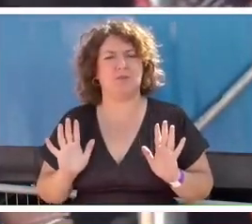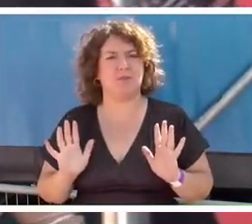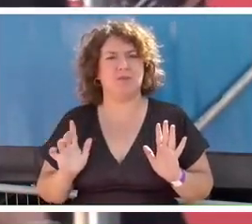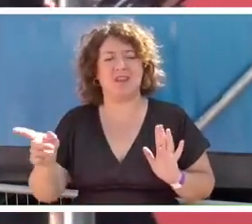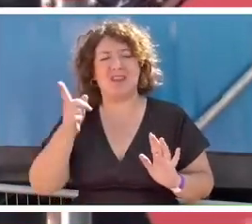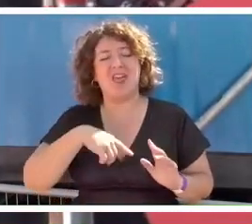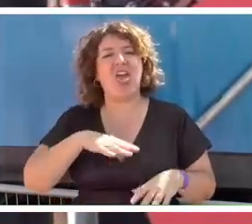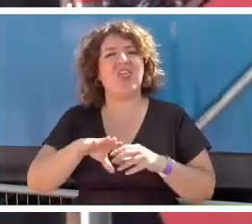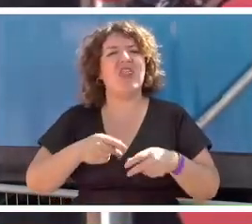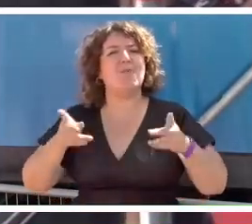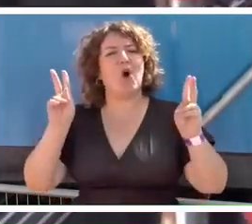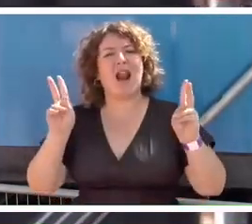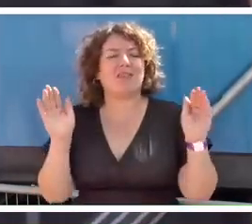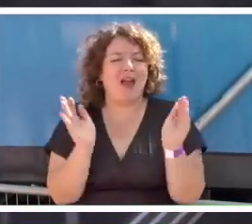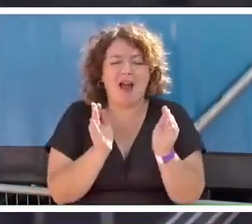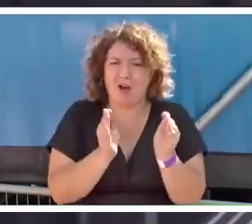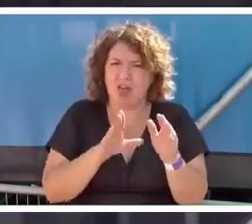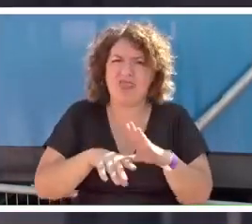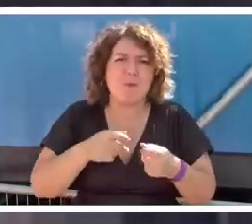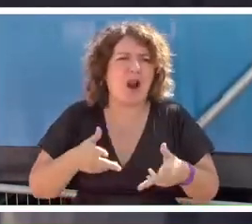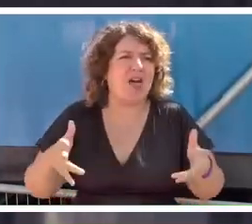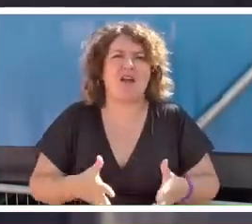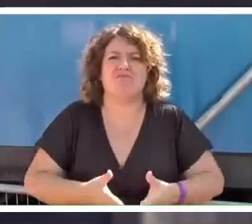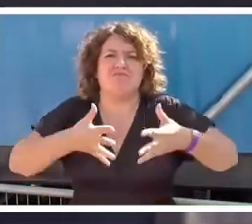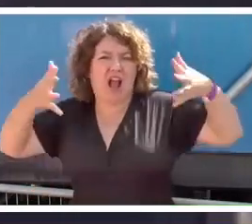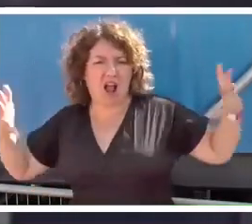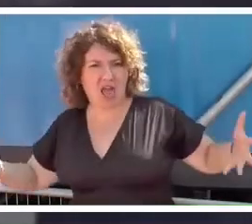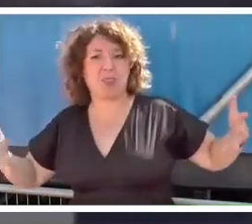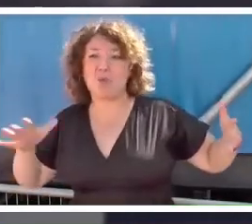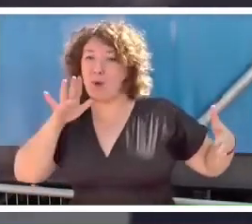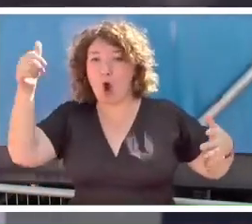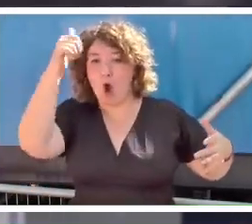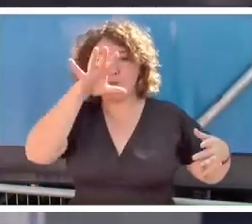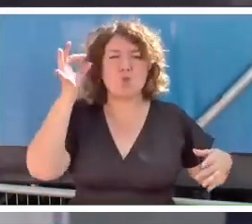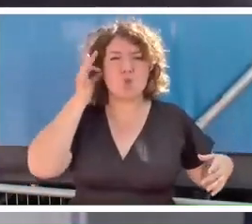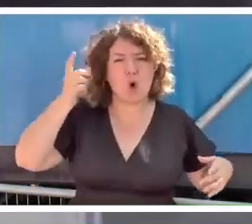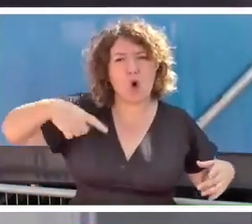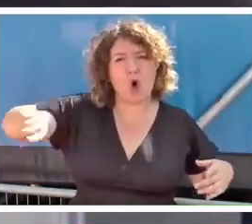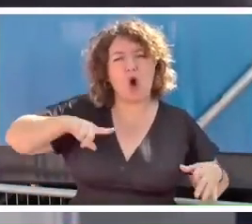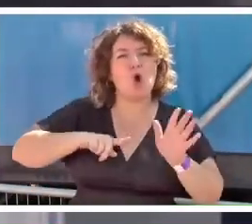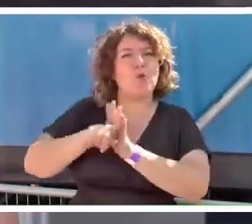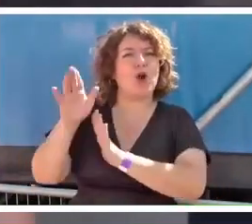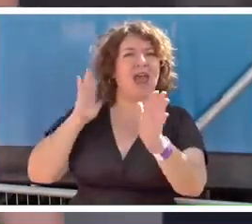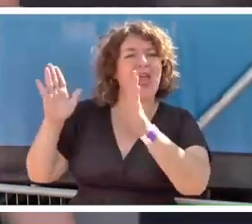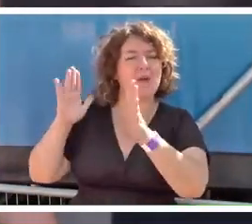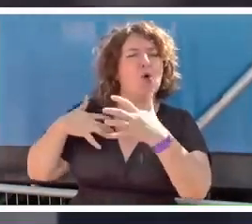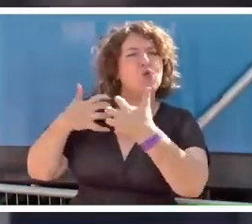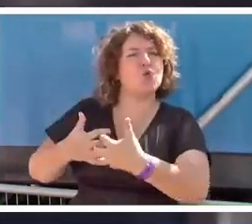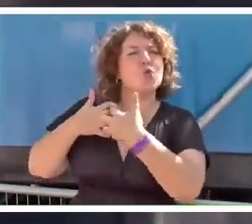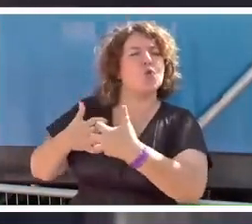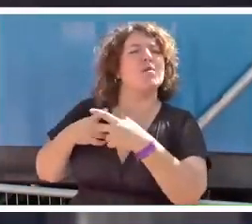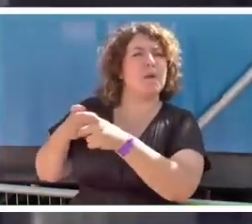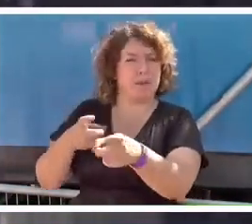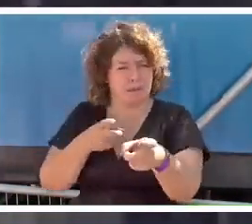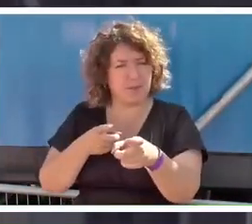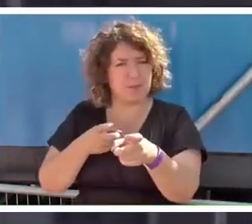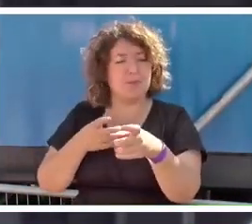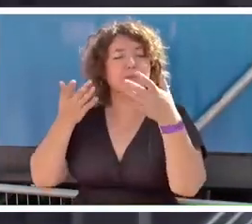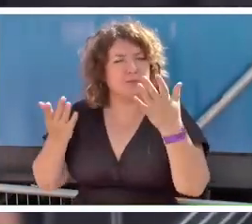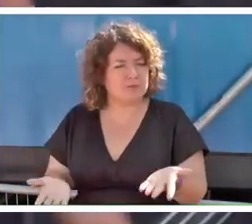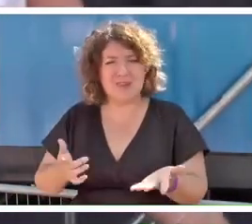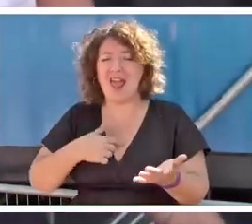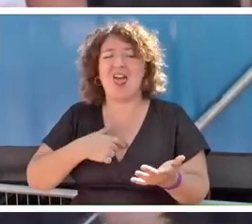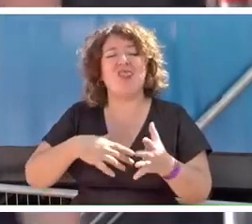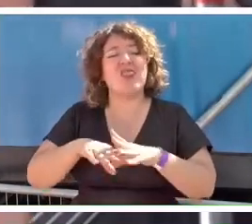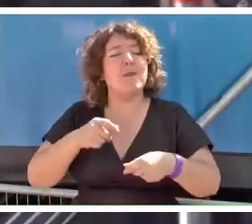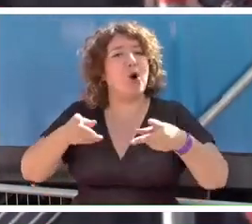la democracia. Por eso lucharon los hombres y mujeres progresistas en nuestro país. Hay que ensanchar